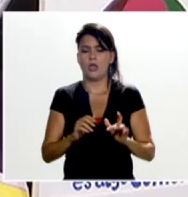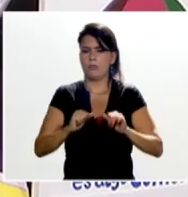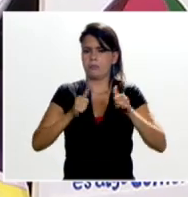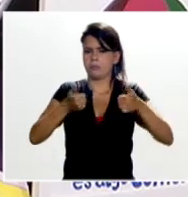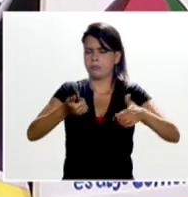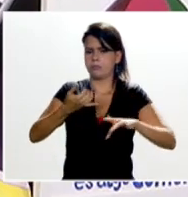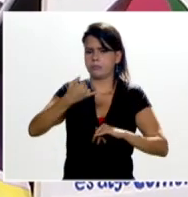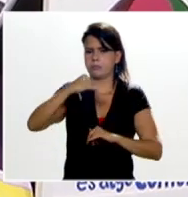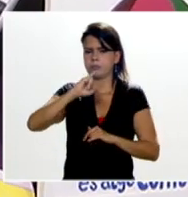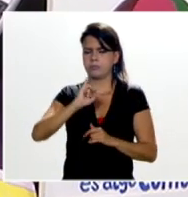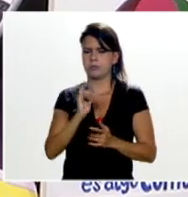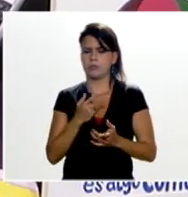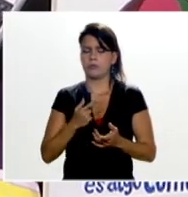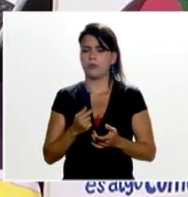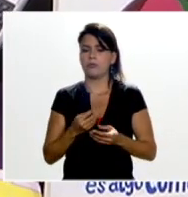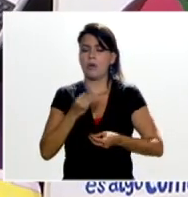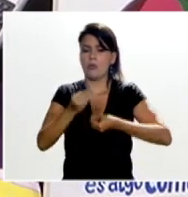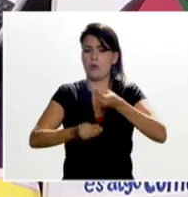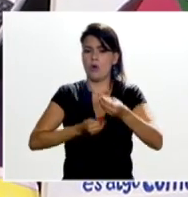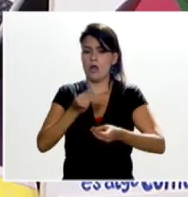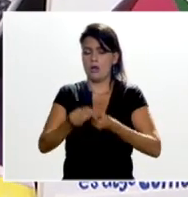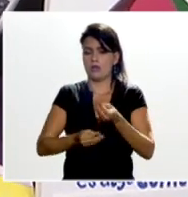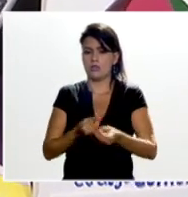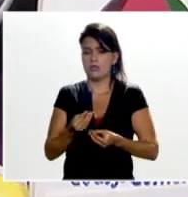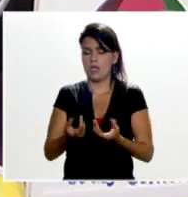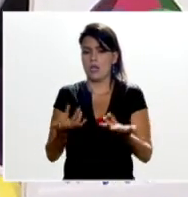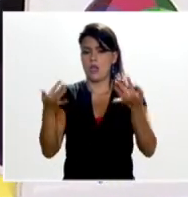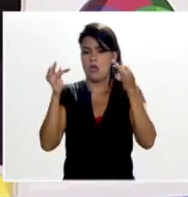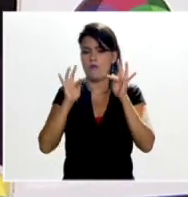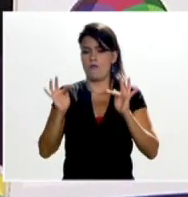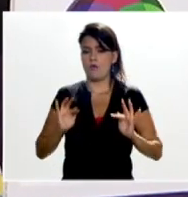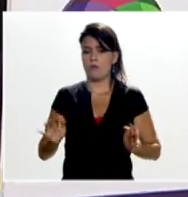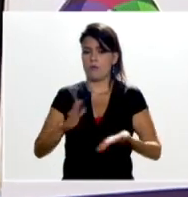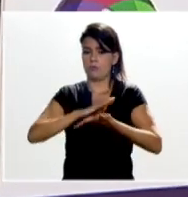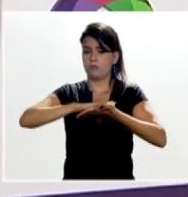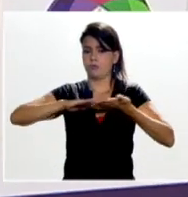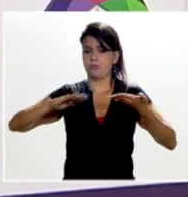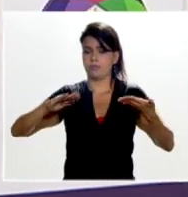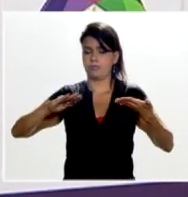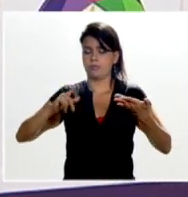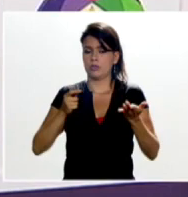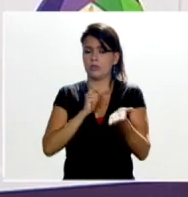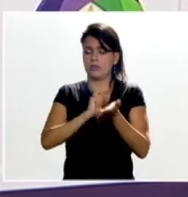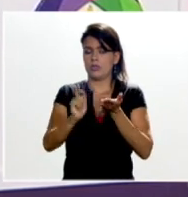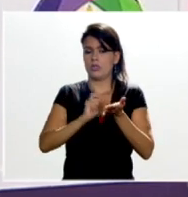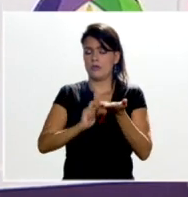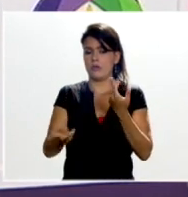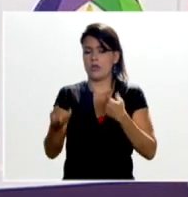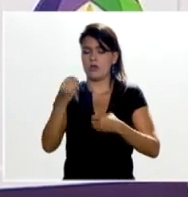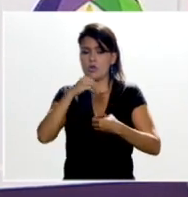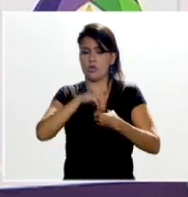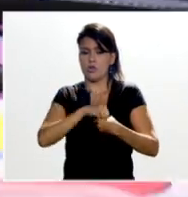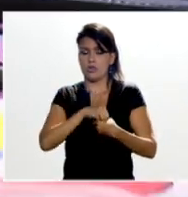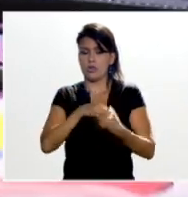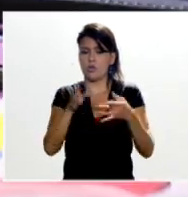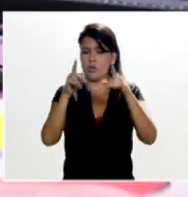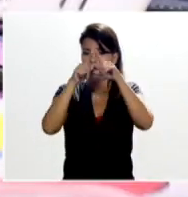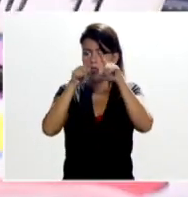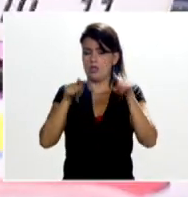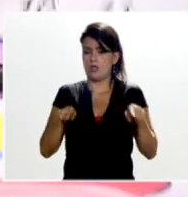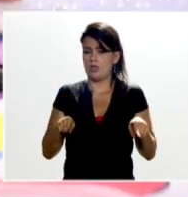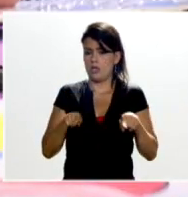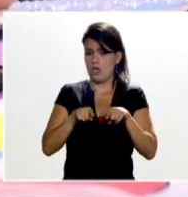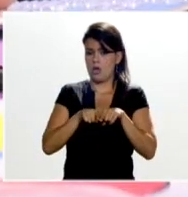de allí vamos a ir realizando la figura, inscribiendo dentro del